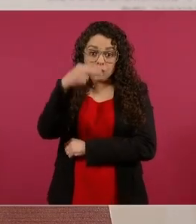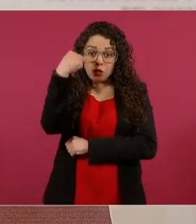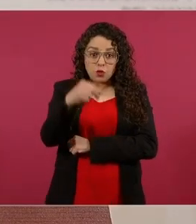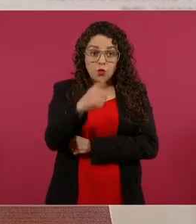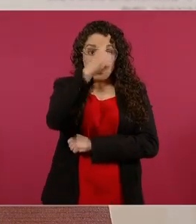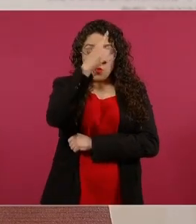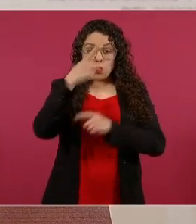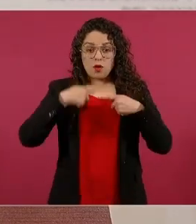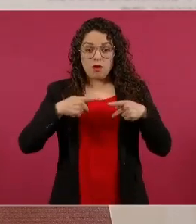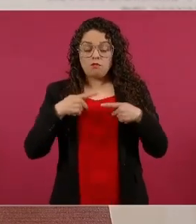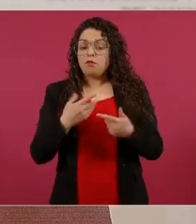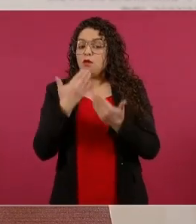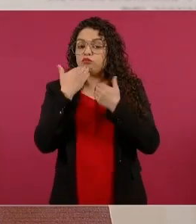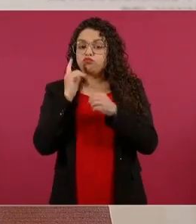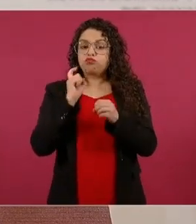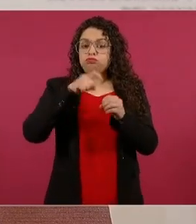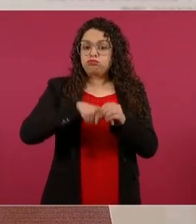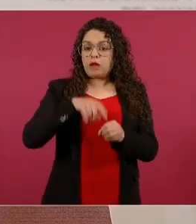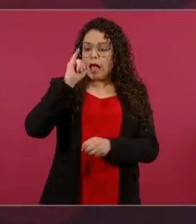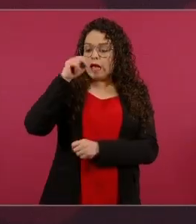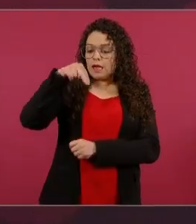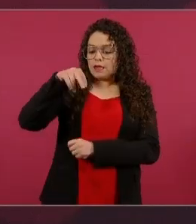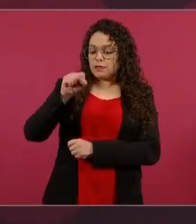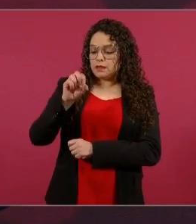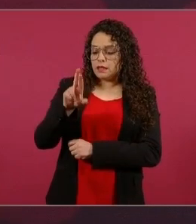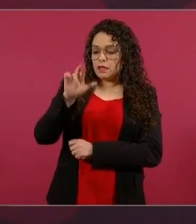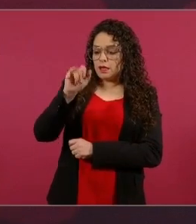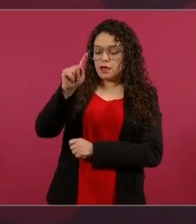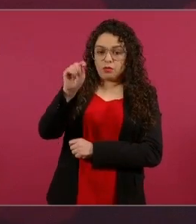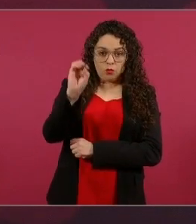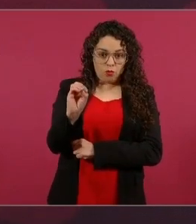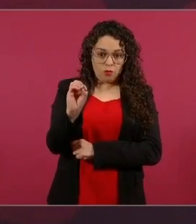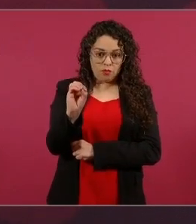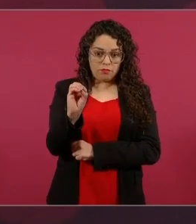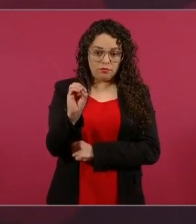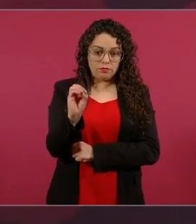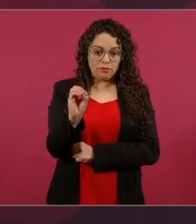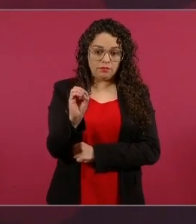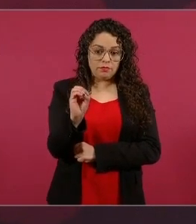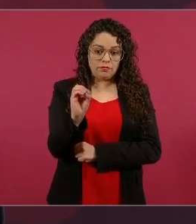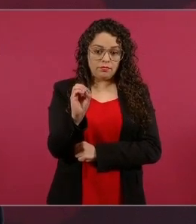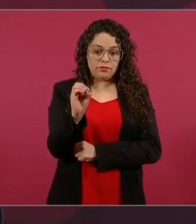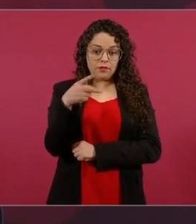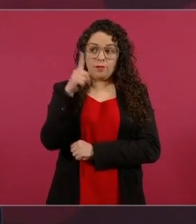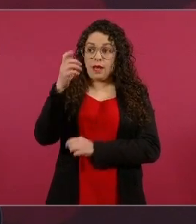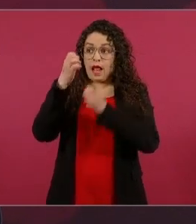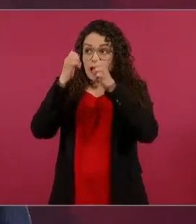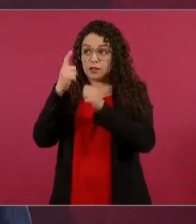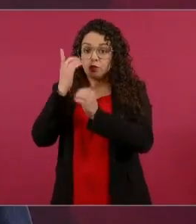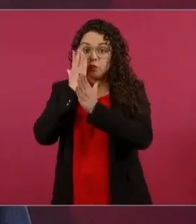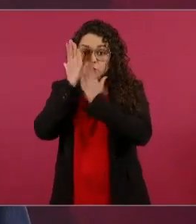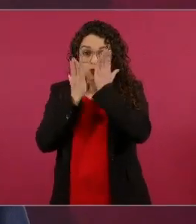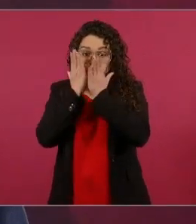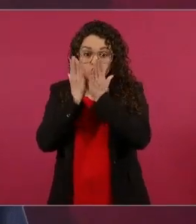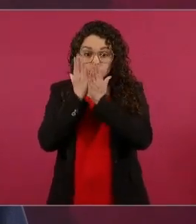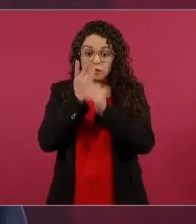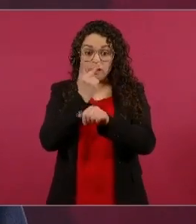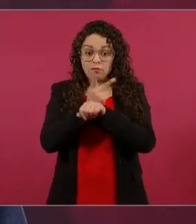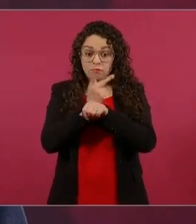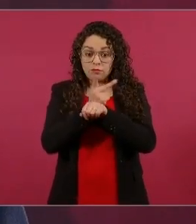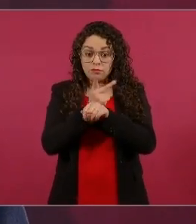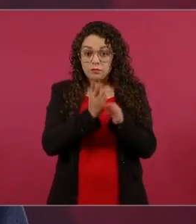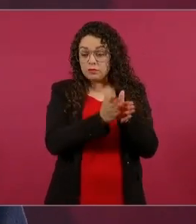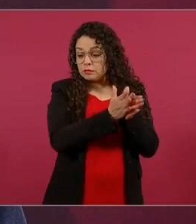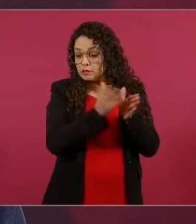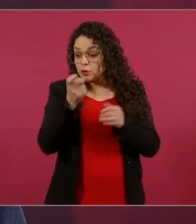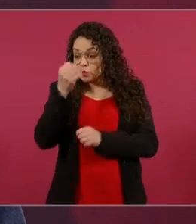o Ya llevaron a cabo recibieron 30 pagos eh Por por su Estancia en el bachillerato ya no serían acreedores de la